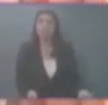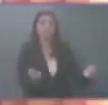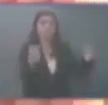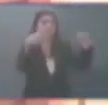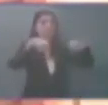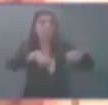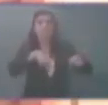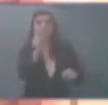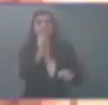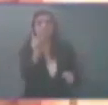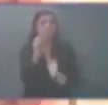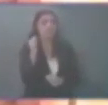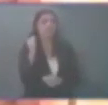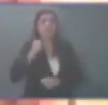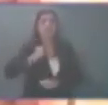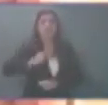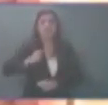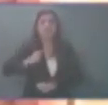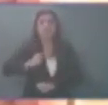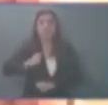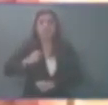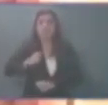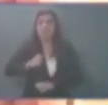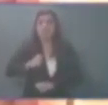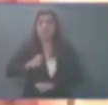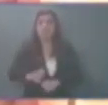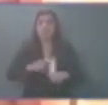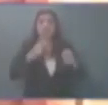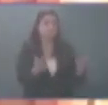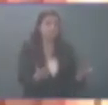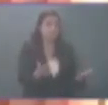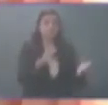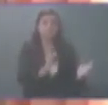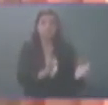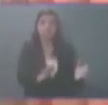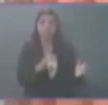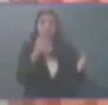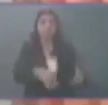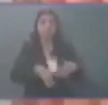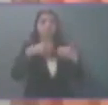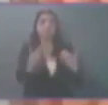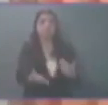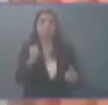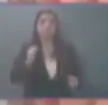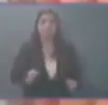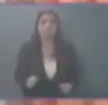aquí no solo el ejército torturó, asesinó y desapareció gente.